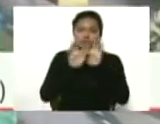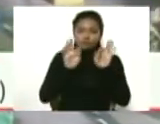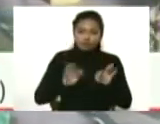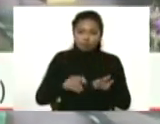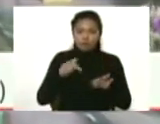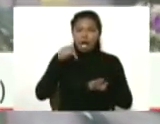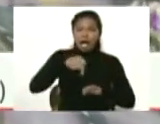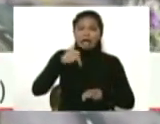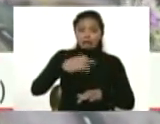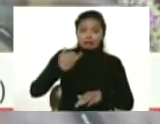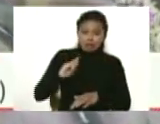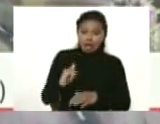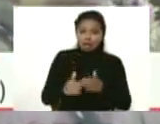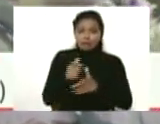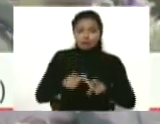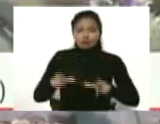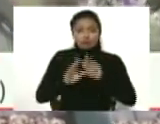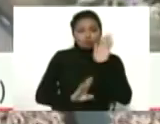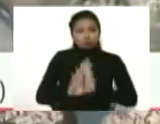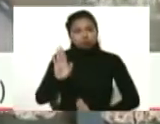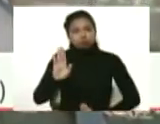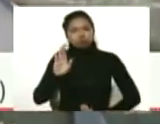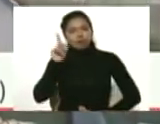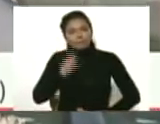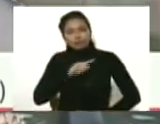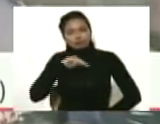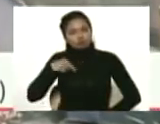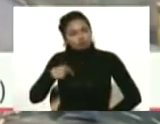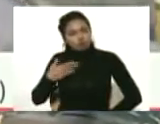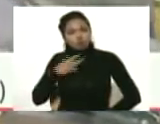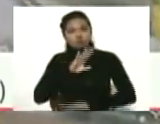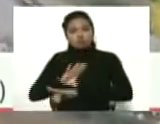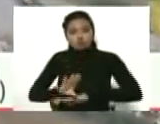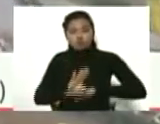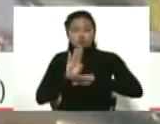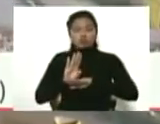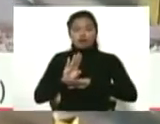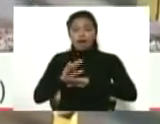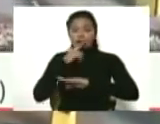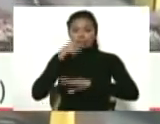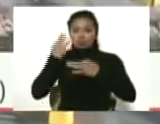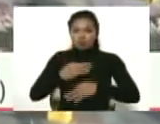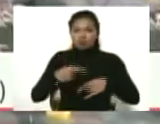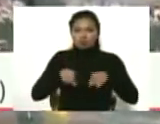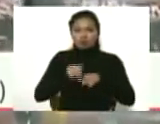Igualmente, acá tenemos zonas de elevación para nosotros proteger y asegurar